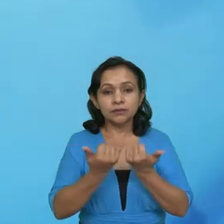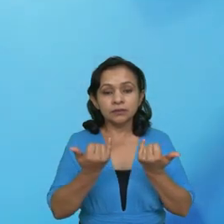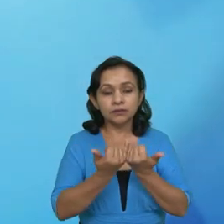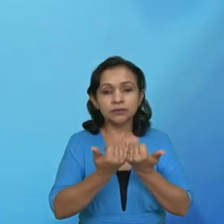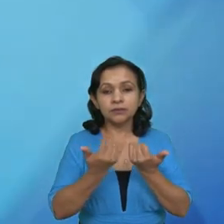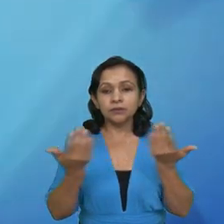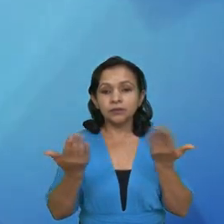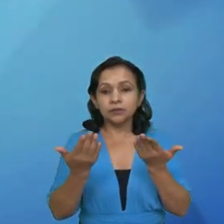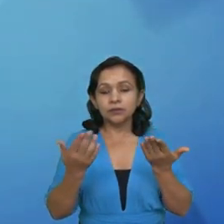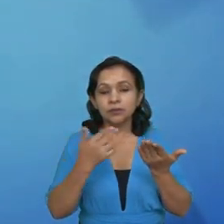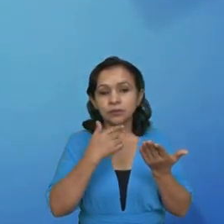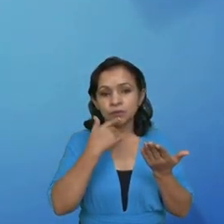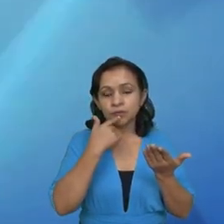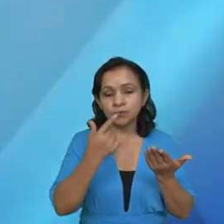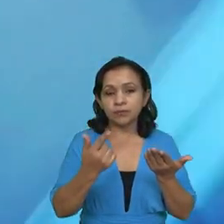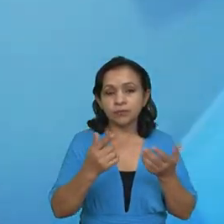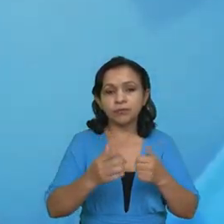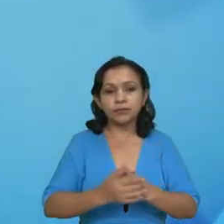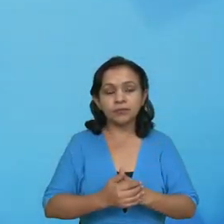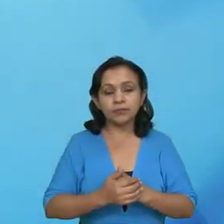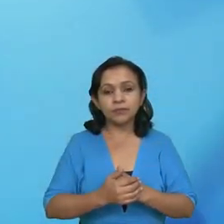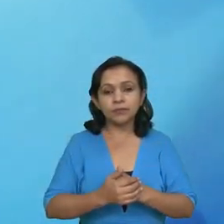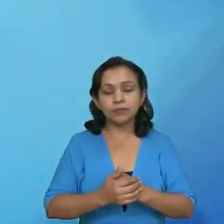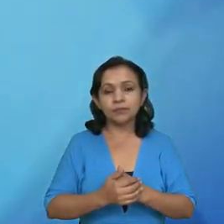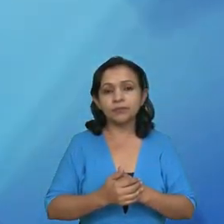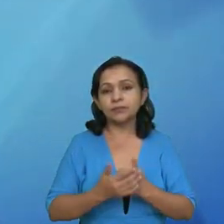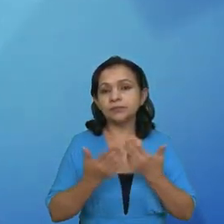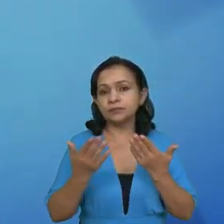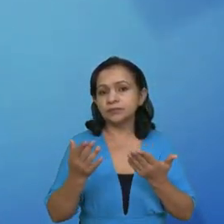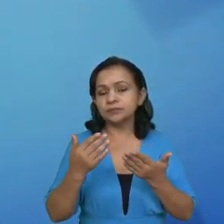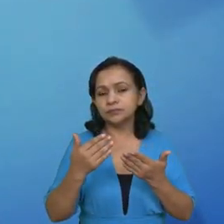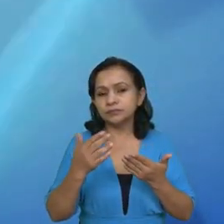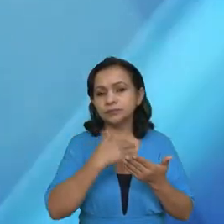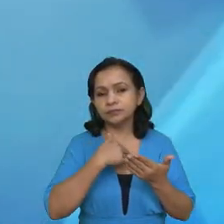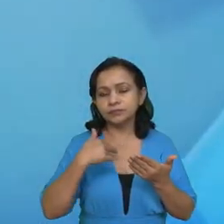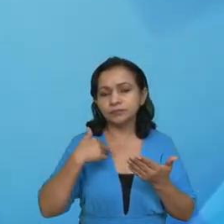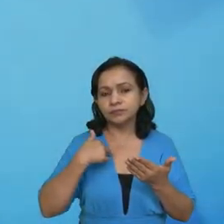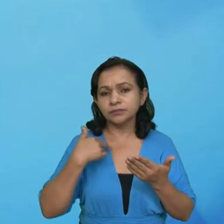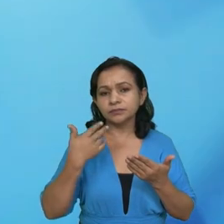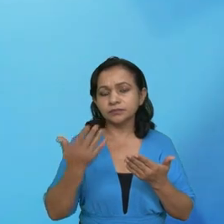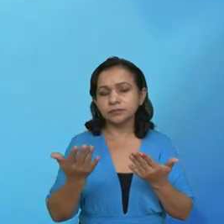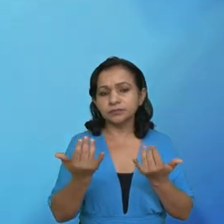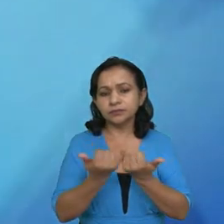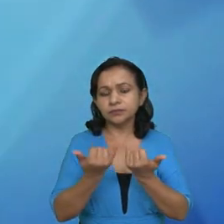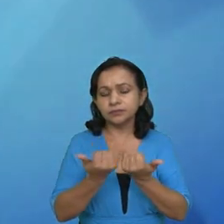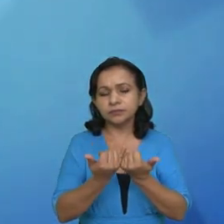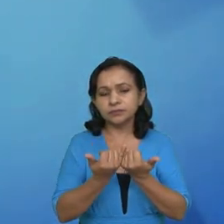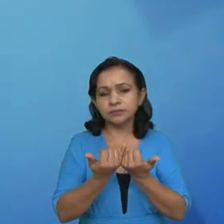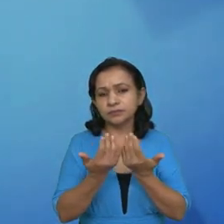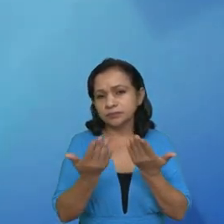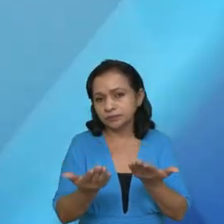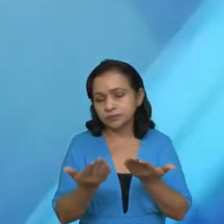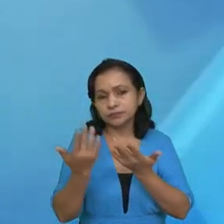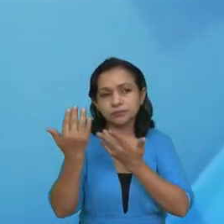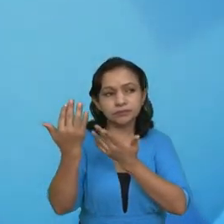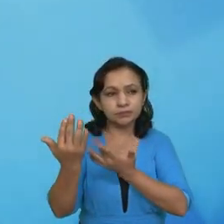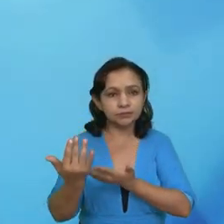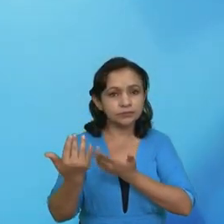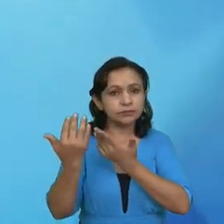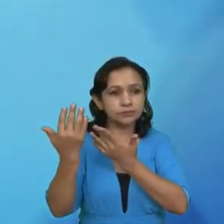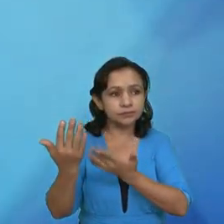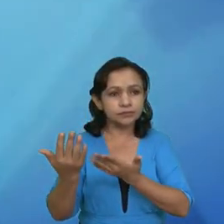voluntad que nos impulsa todos los días desde la fe con oración con esperanza